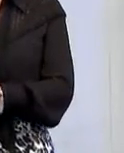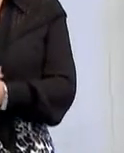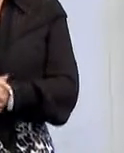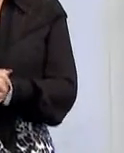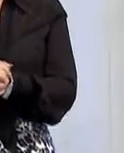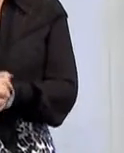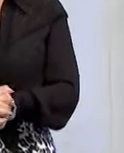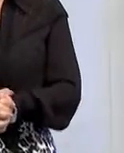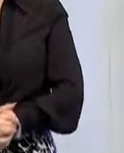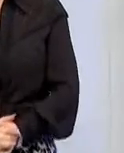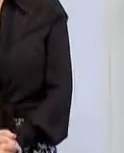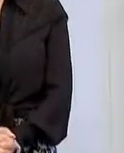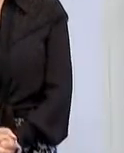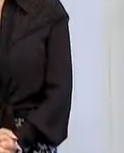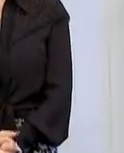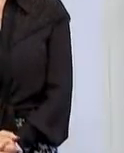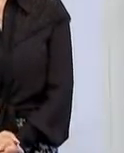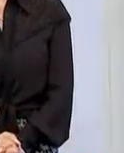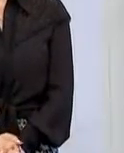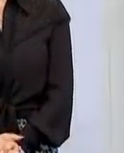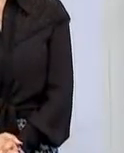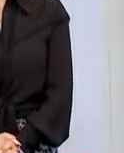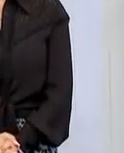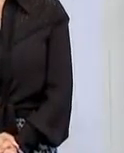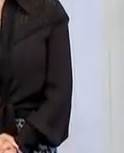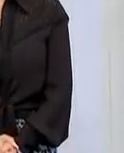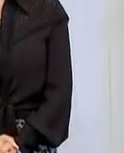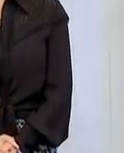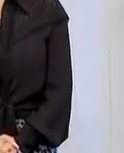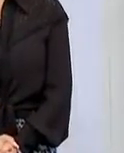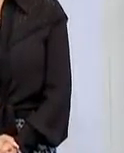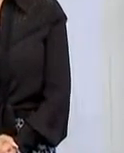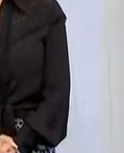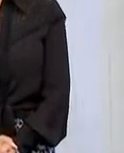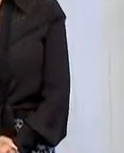primera y la segunda vacuna, es importante porque todavía estamos en guerra contra esta enfermedad. Tenemos